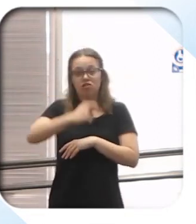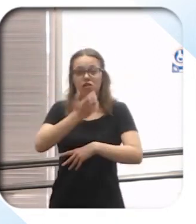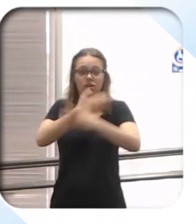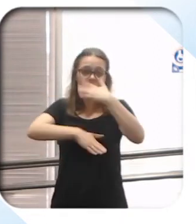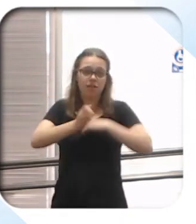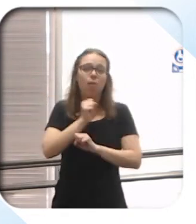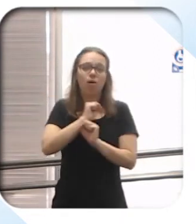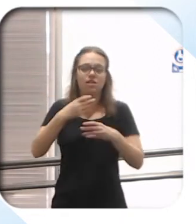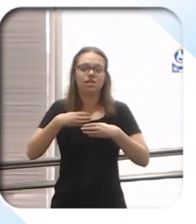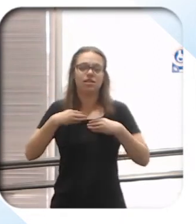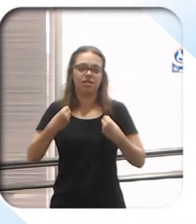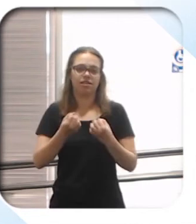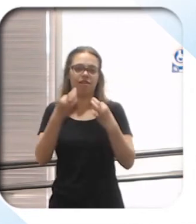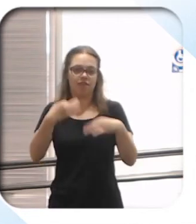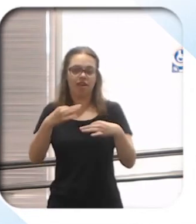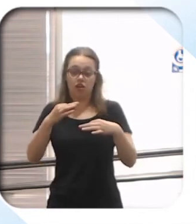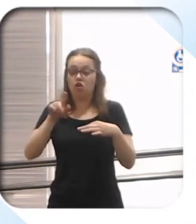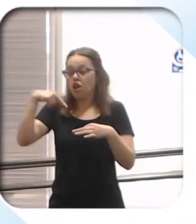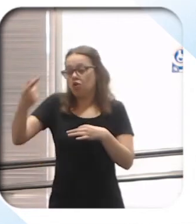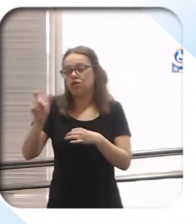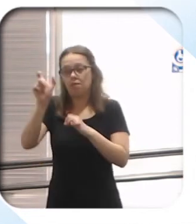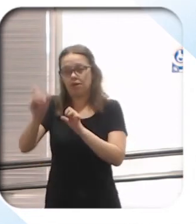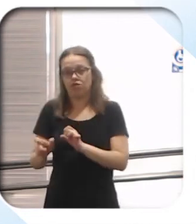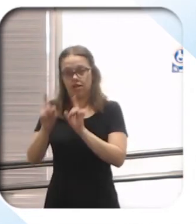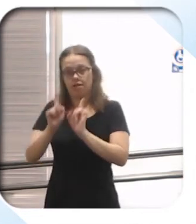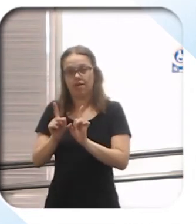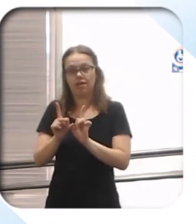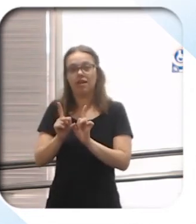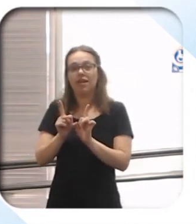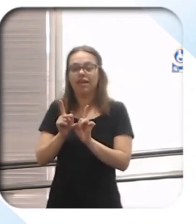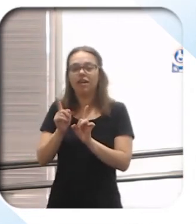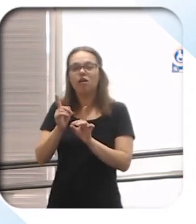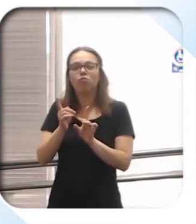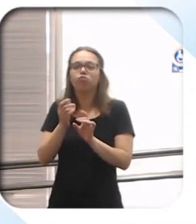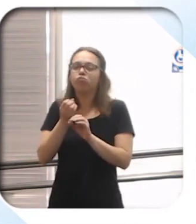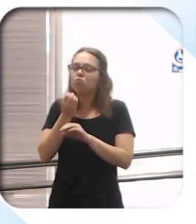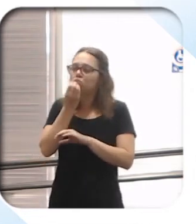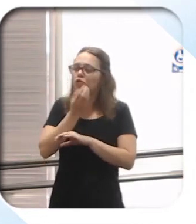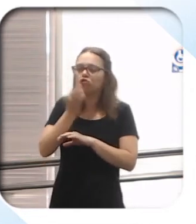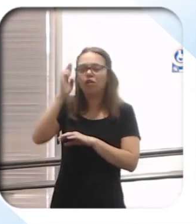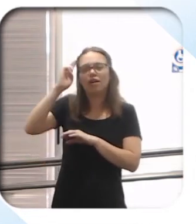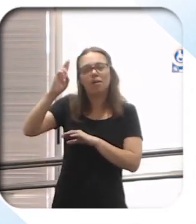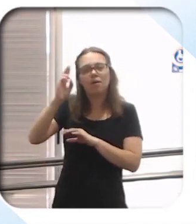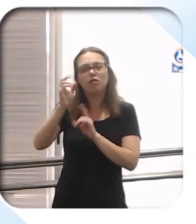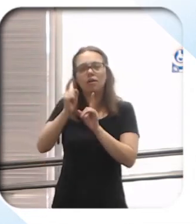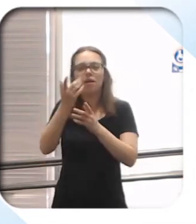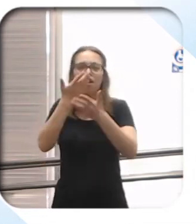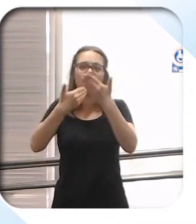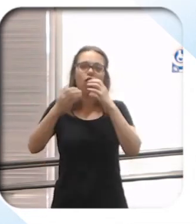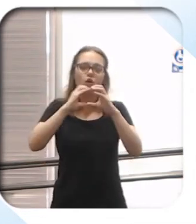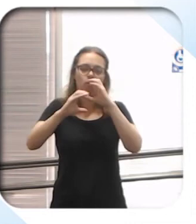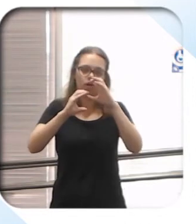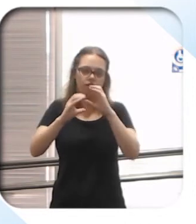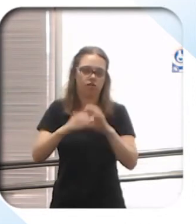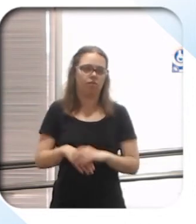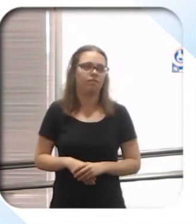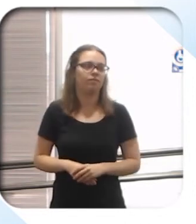su cuerpo y con el otro. Y sobre todo trabajar mucho el respeto y la comunicación con el otro, ¿verdad?